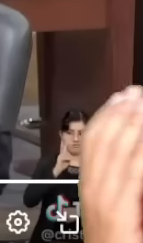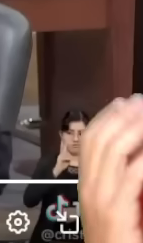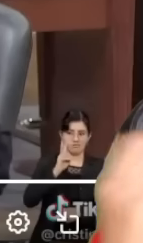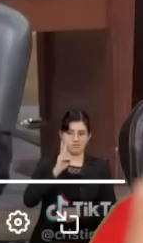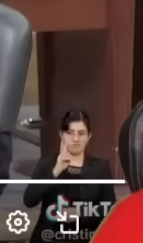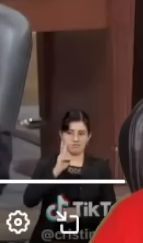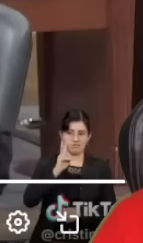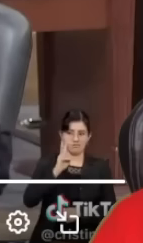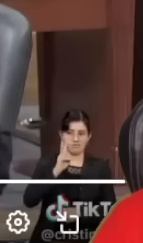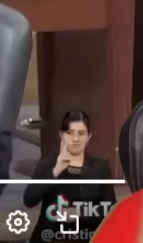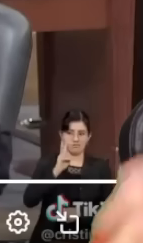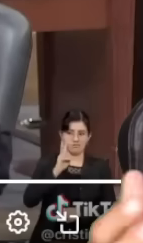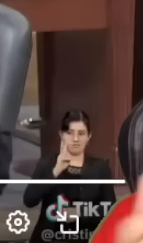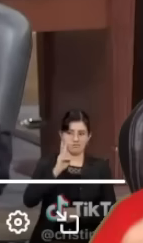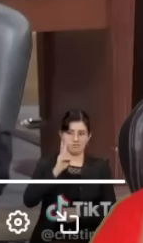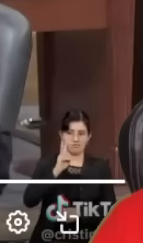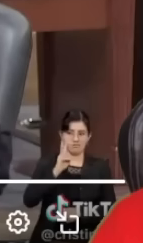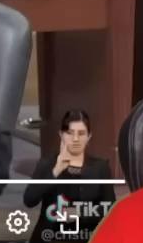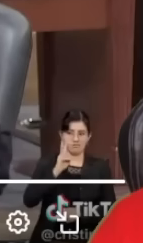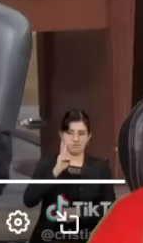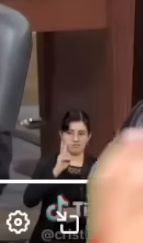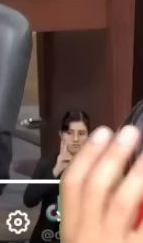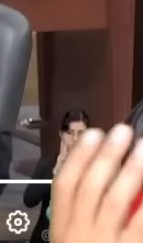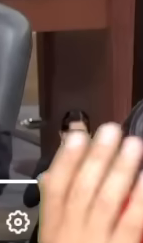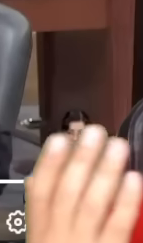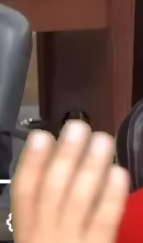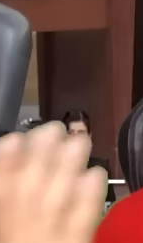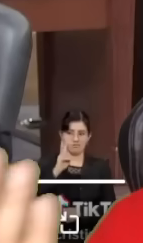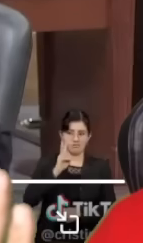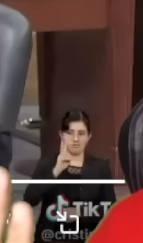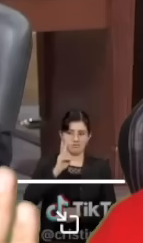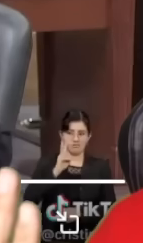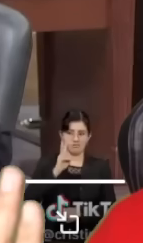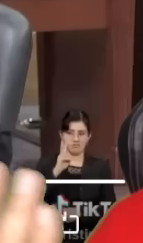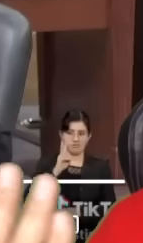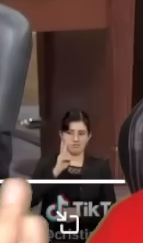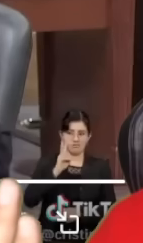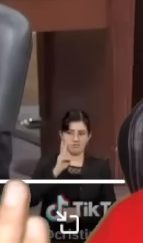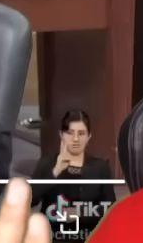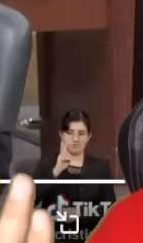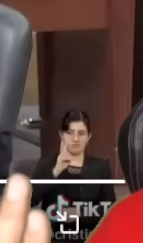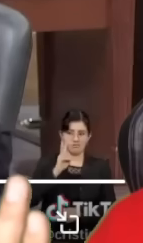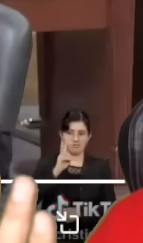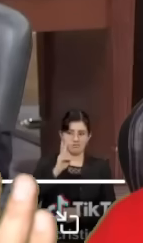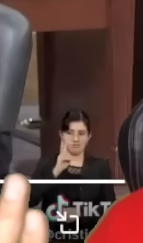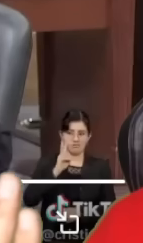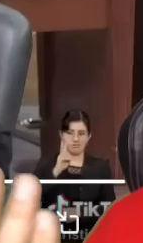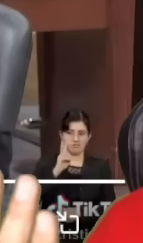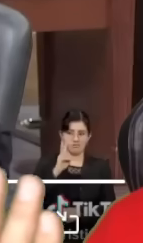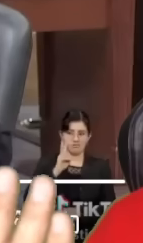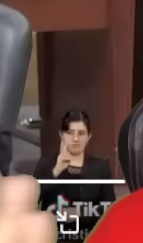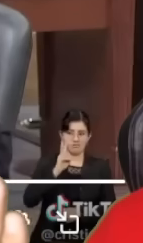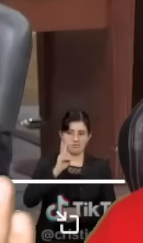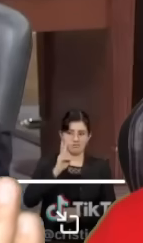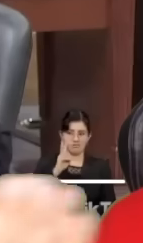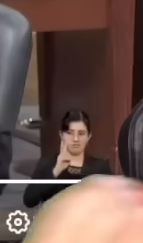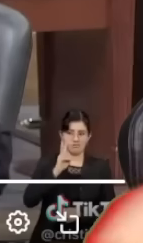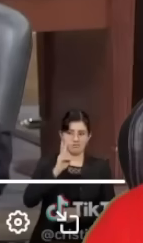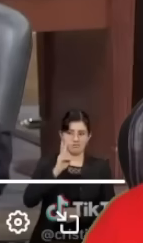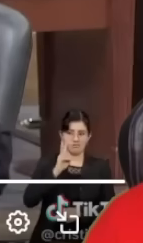oficio Ver in entiendo como dijoo ella